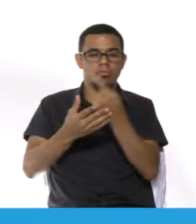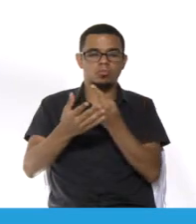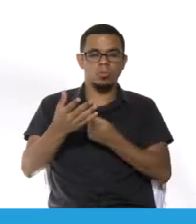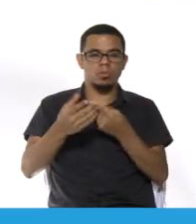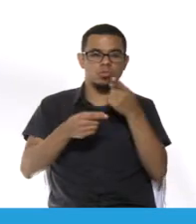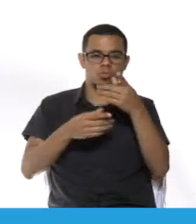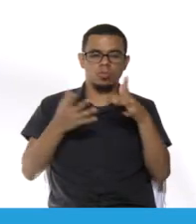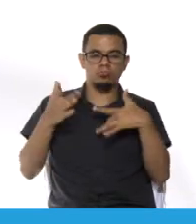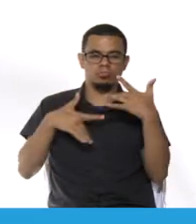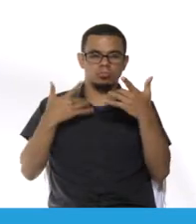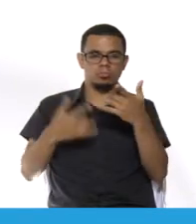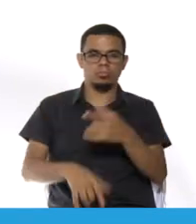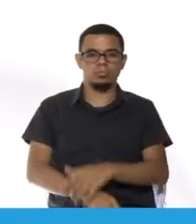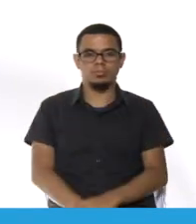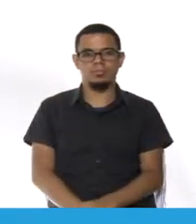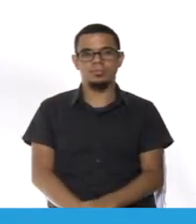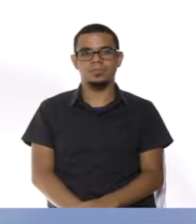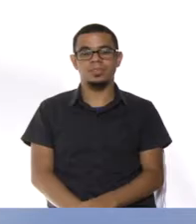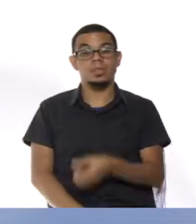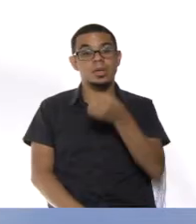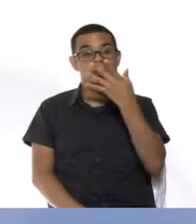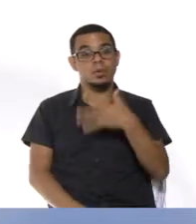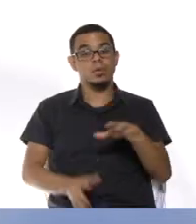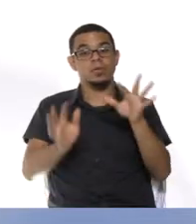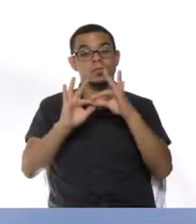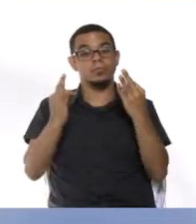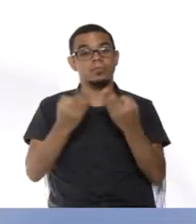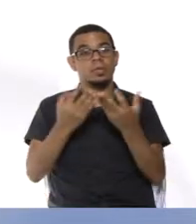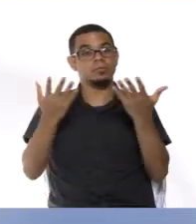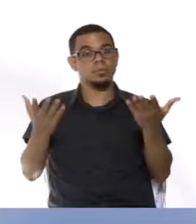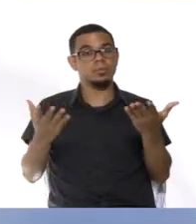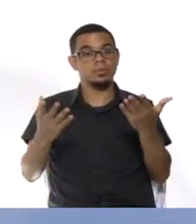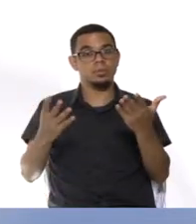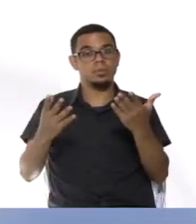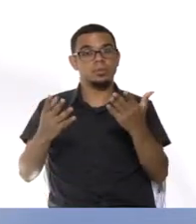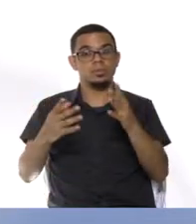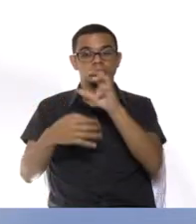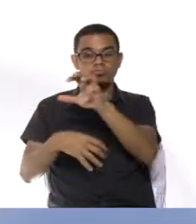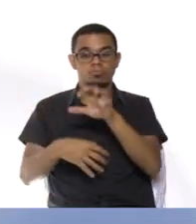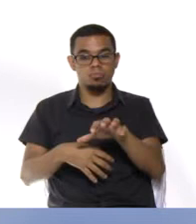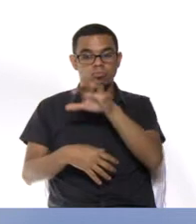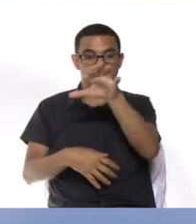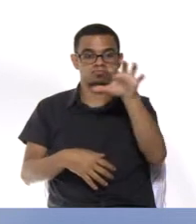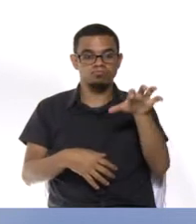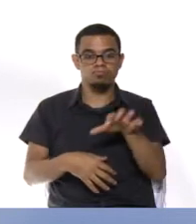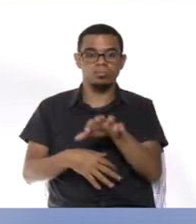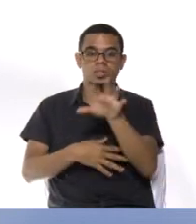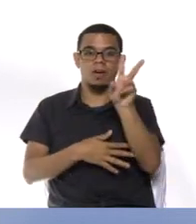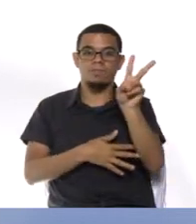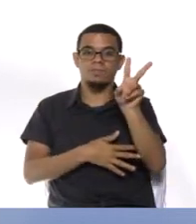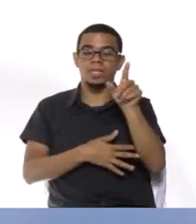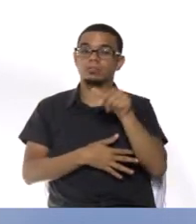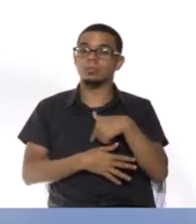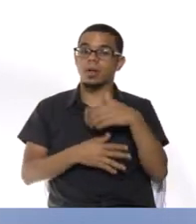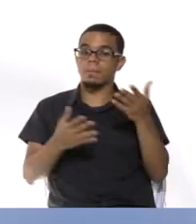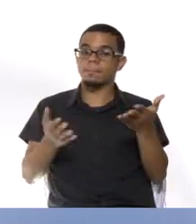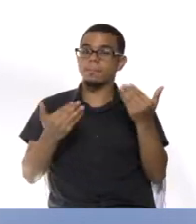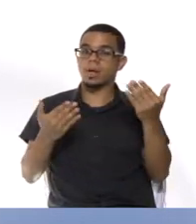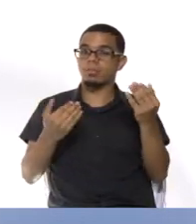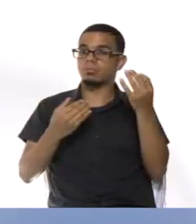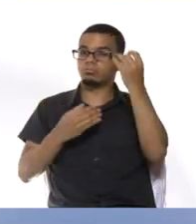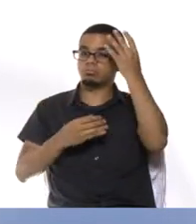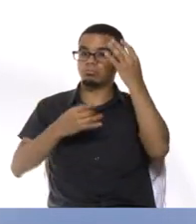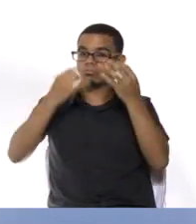Ilustra tu actividad. Así que familia venezolana de diferentes partes de Venezuela, los invitamos a